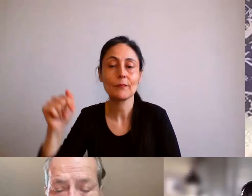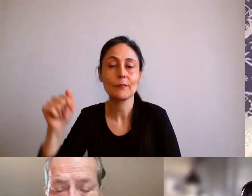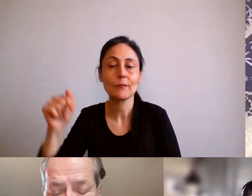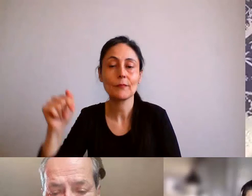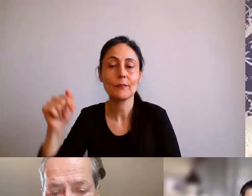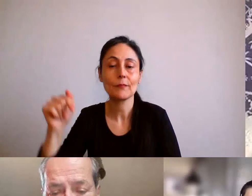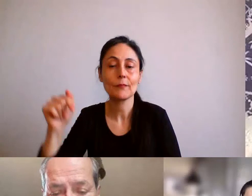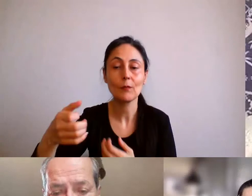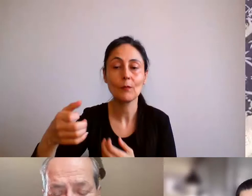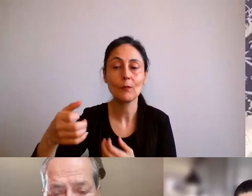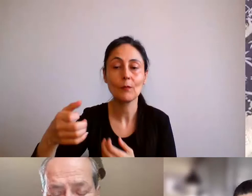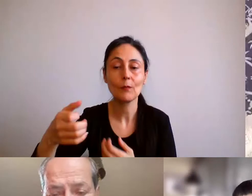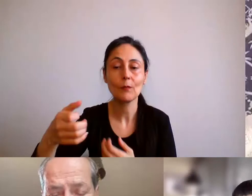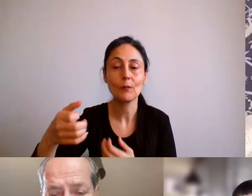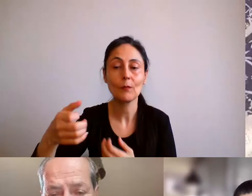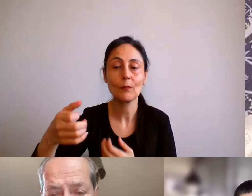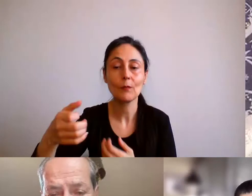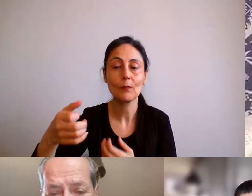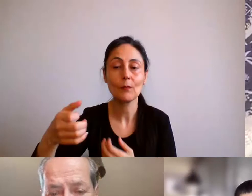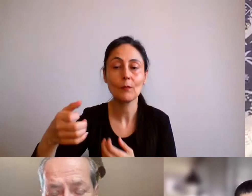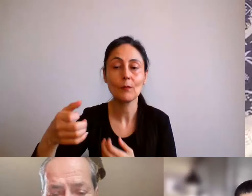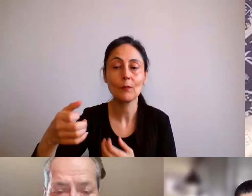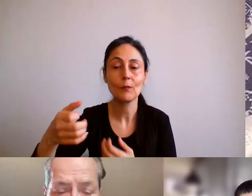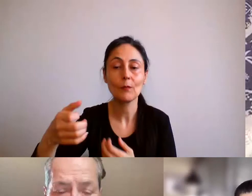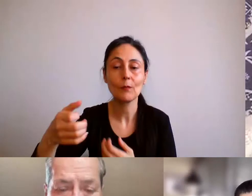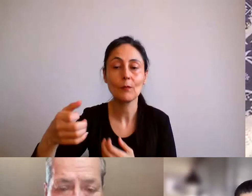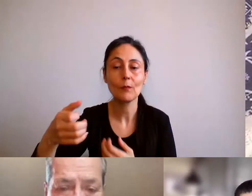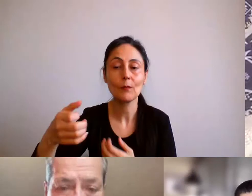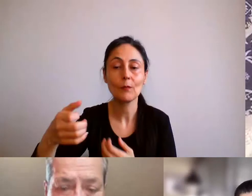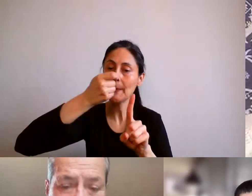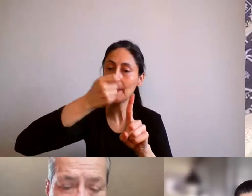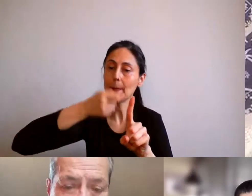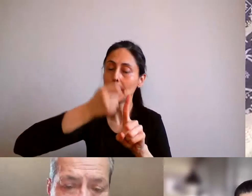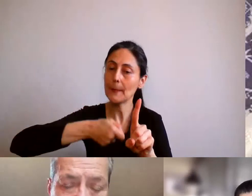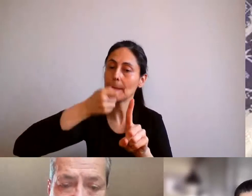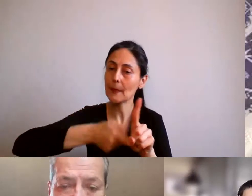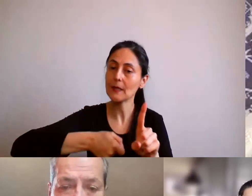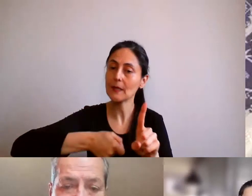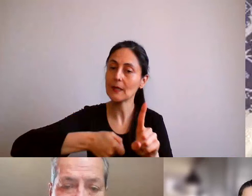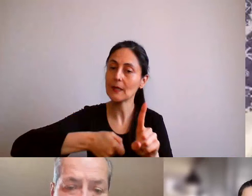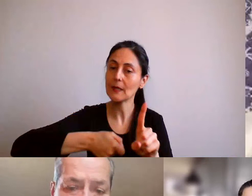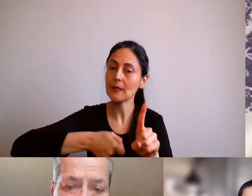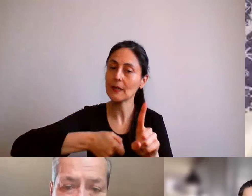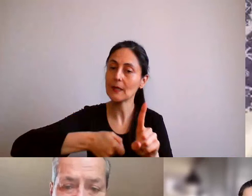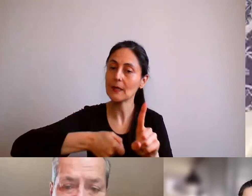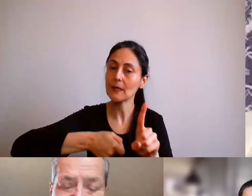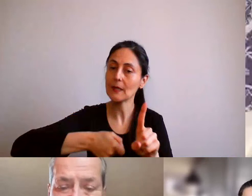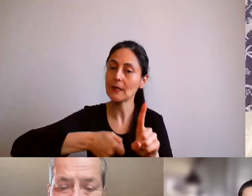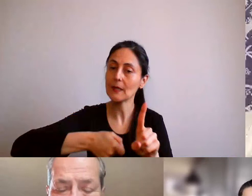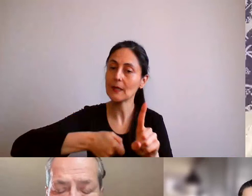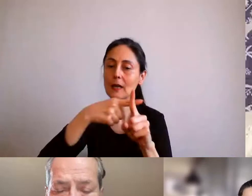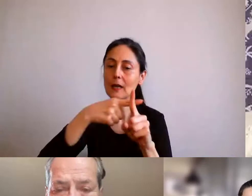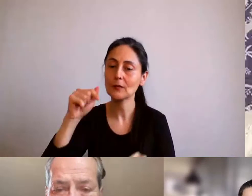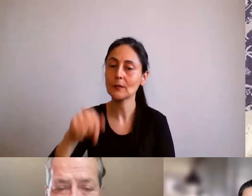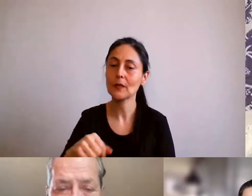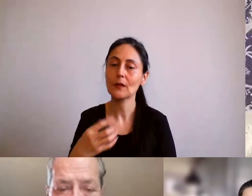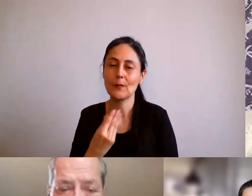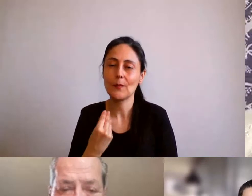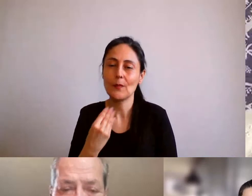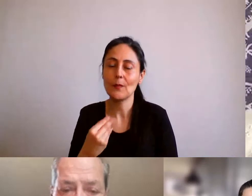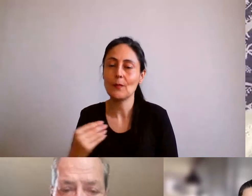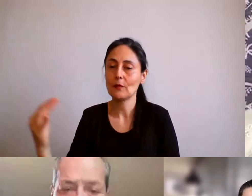últimos meses, año y medio ya, por temor al contagio, por temor a enfermarnos, etc.